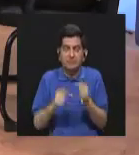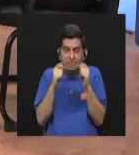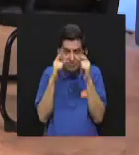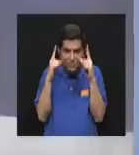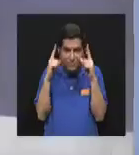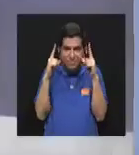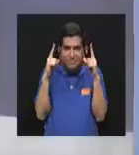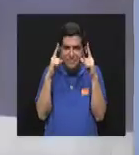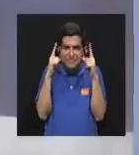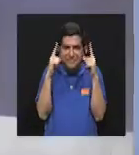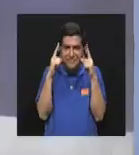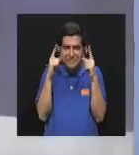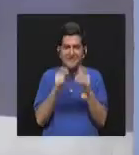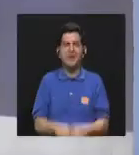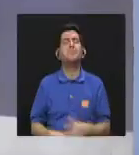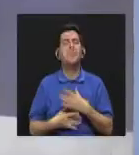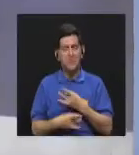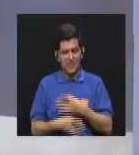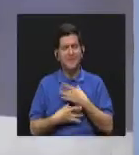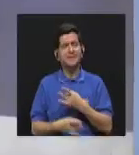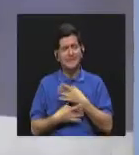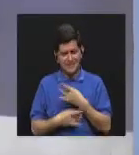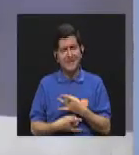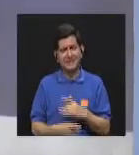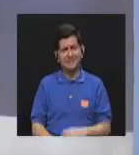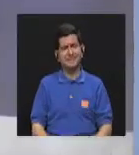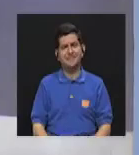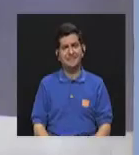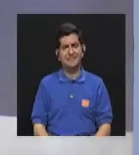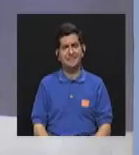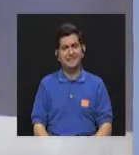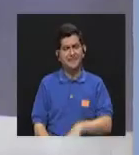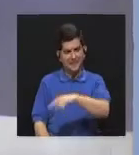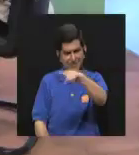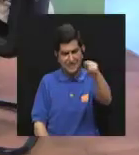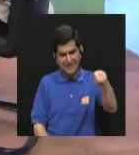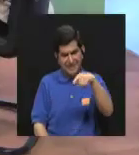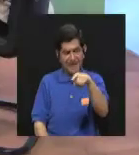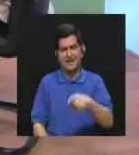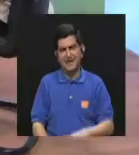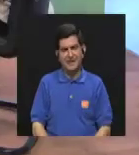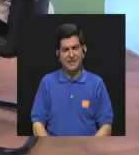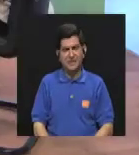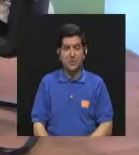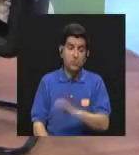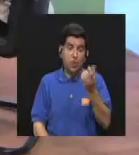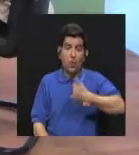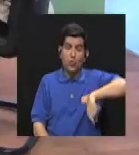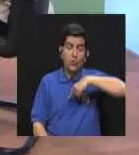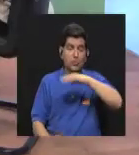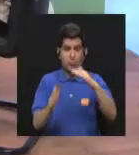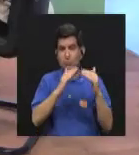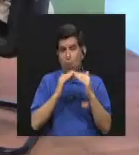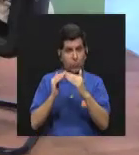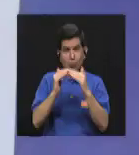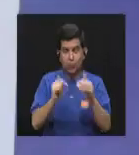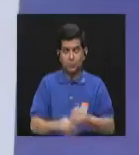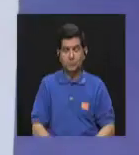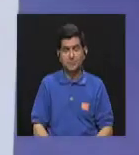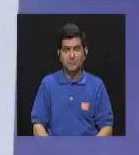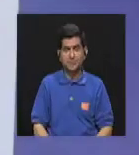una impresión, sí, ¿verdad? Fue interesante porque, digamos, ellos llegan a... Nosotros llegamos a la comunidad y ellos